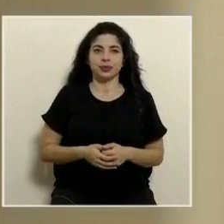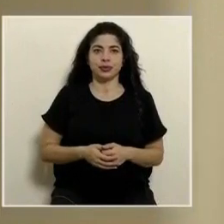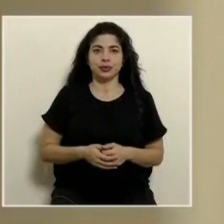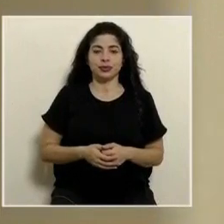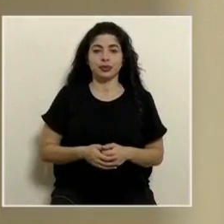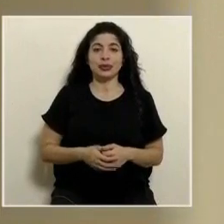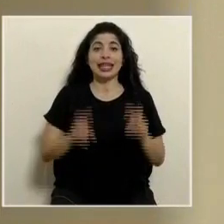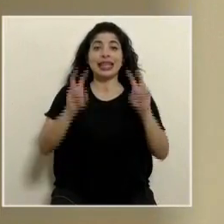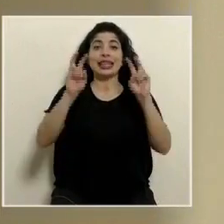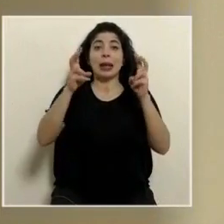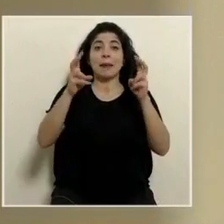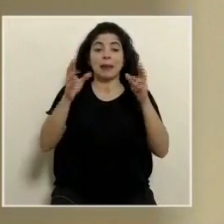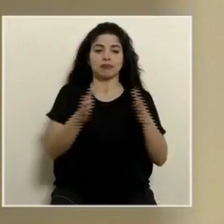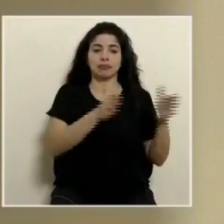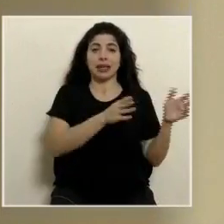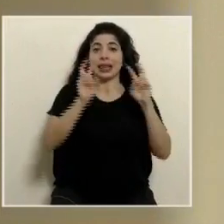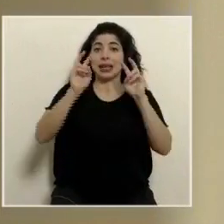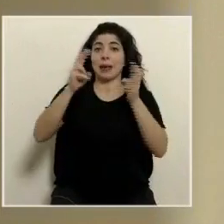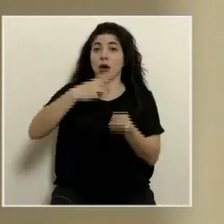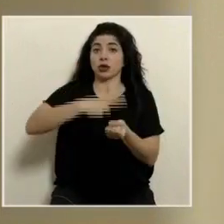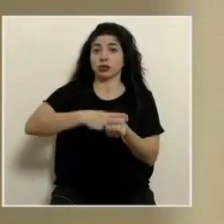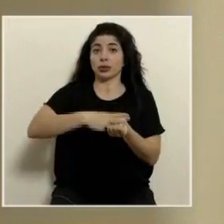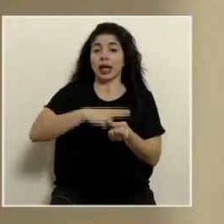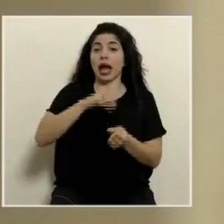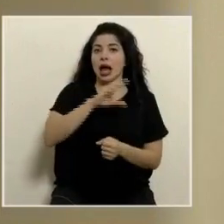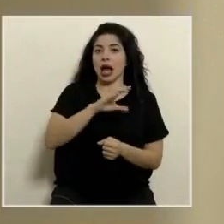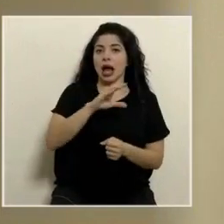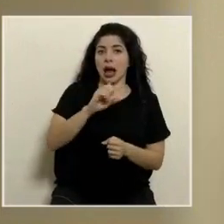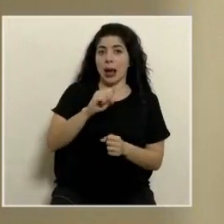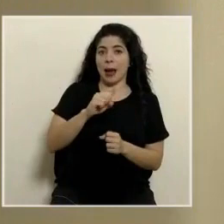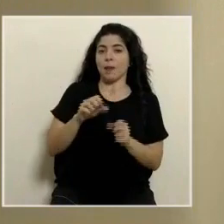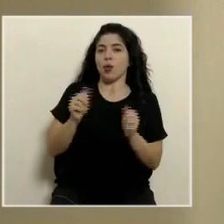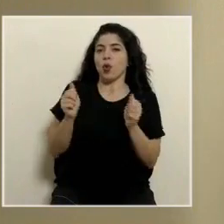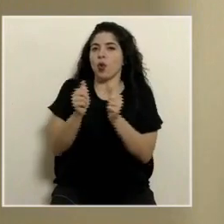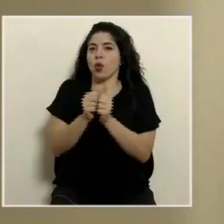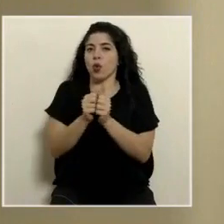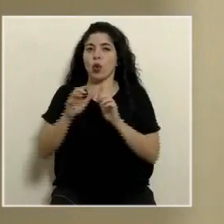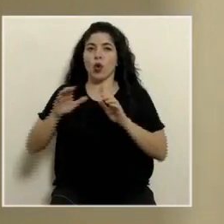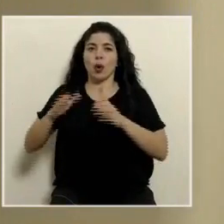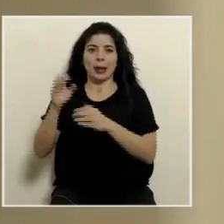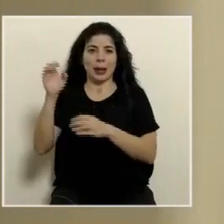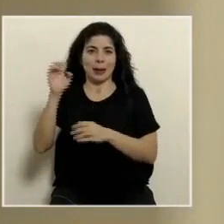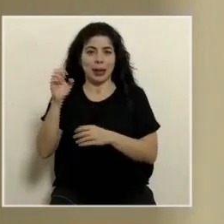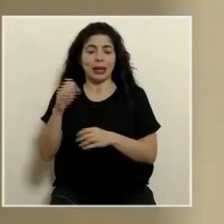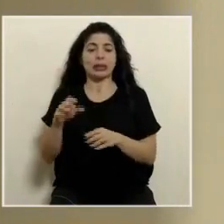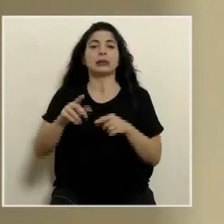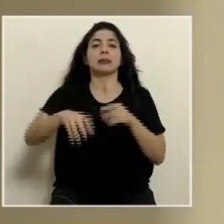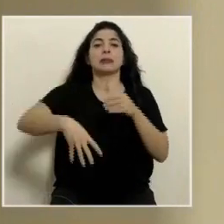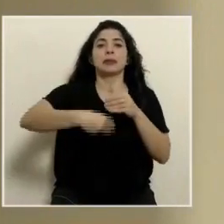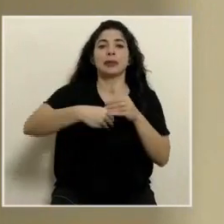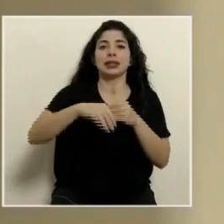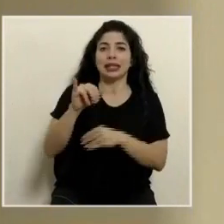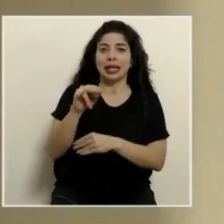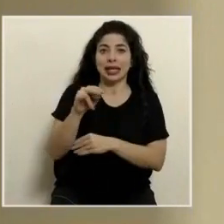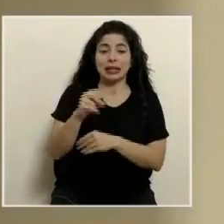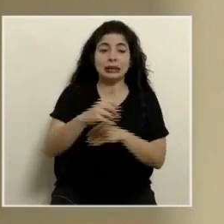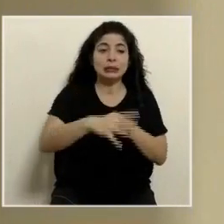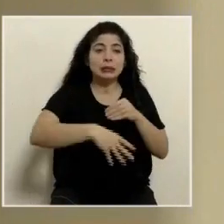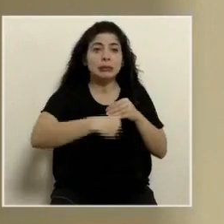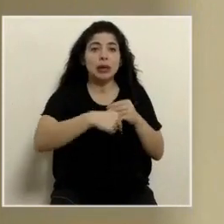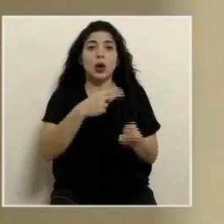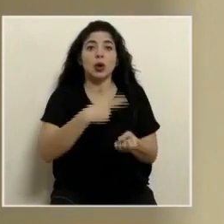En materia hospitalaria, la Caja, en conjunto con la Comisión de Emergencias, el INS y los hospitales